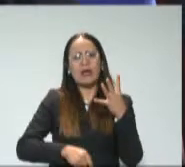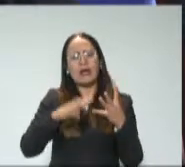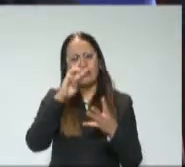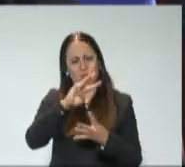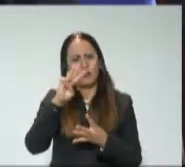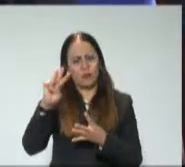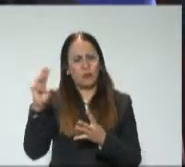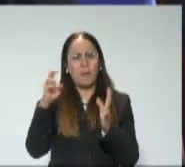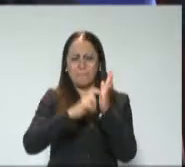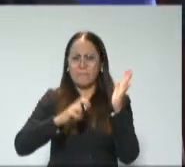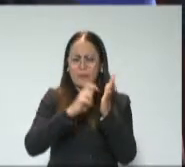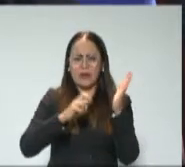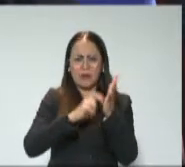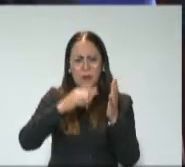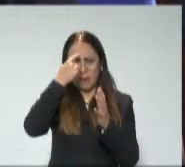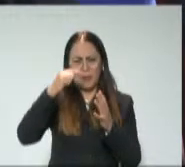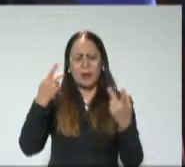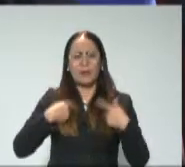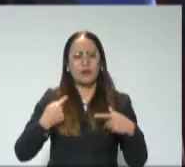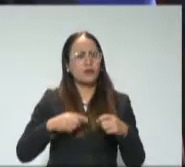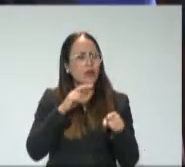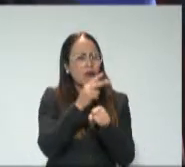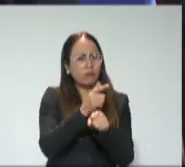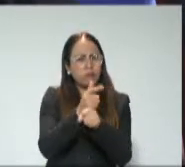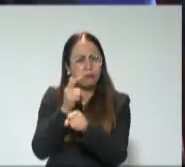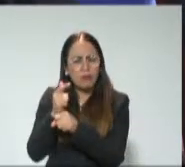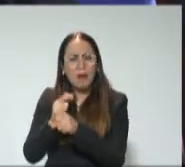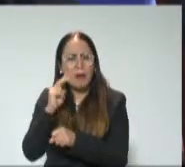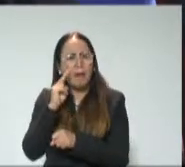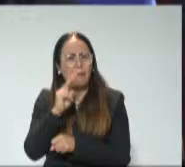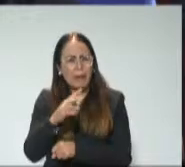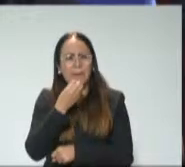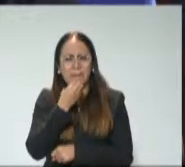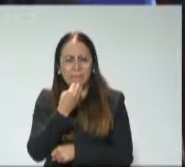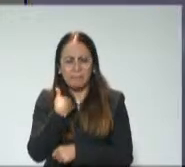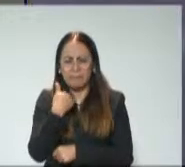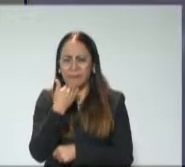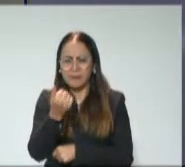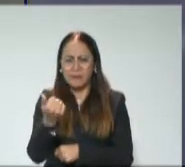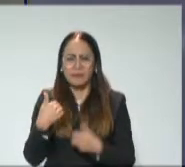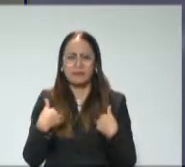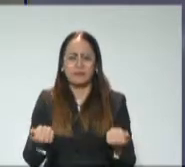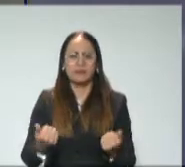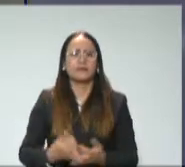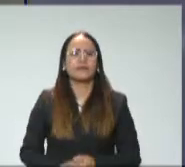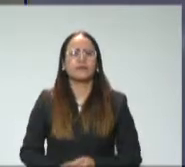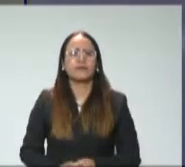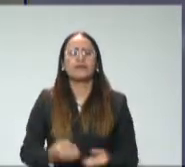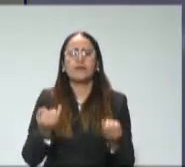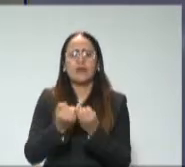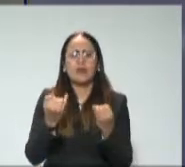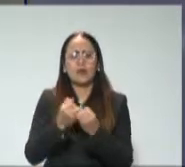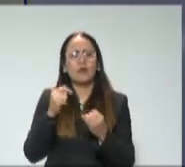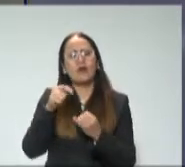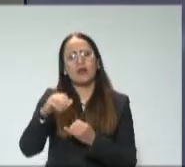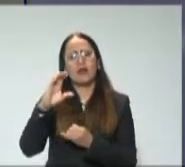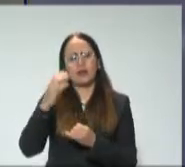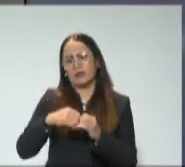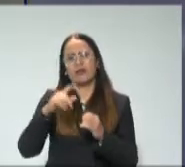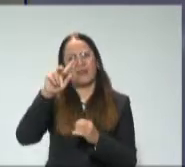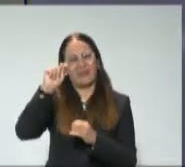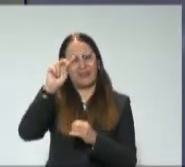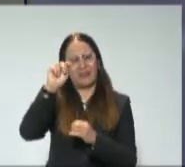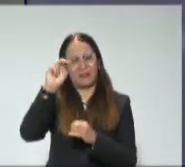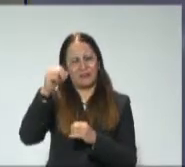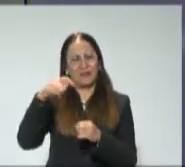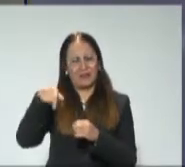web haciéndola más abliga en las consultas hemos contado con el apoyo invaluable del canal de congreso Para